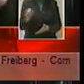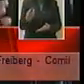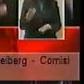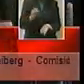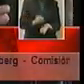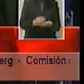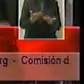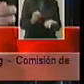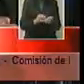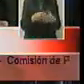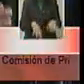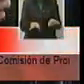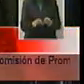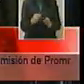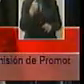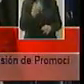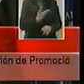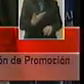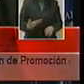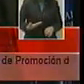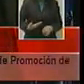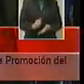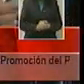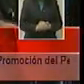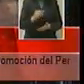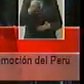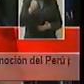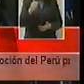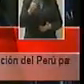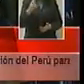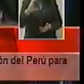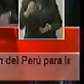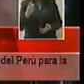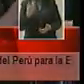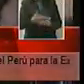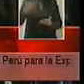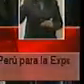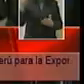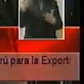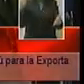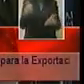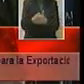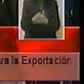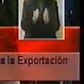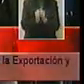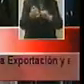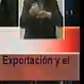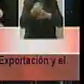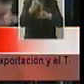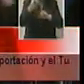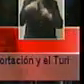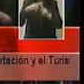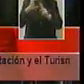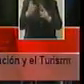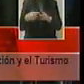Una de las cosas más importantes que ha hecho el gobierno del presidente García, casualmente, ha sido enfrentar este tema con el SUTE. Ya el